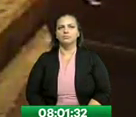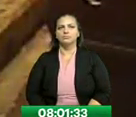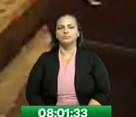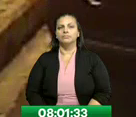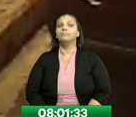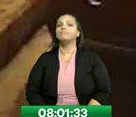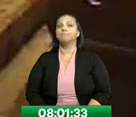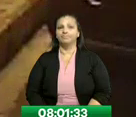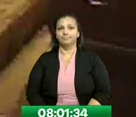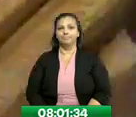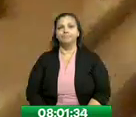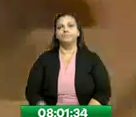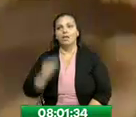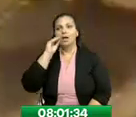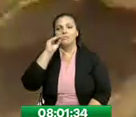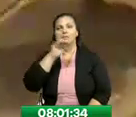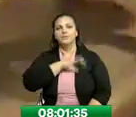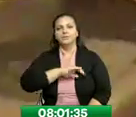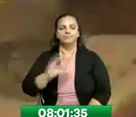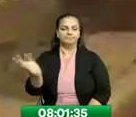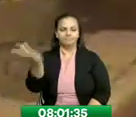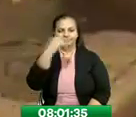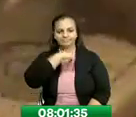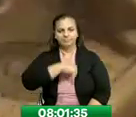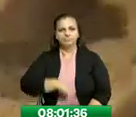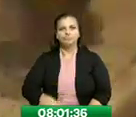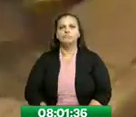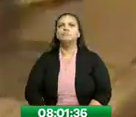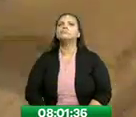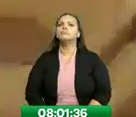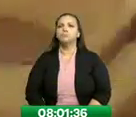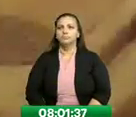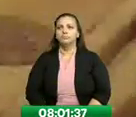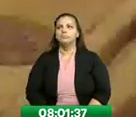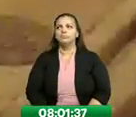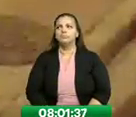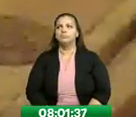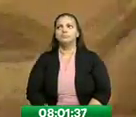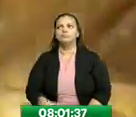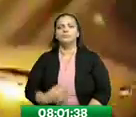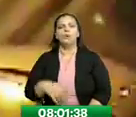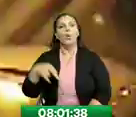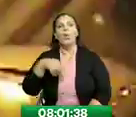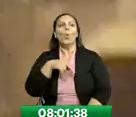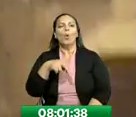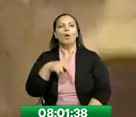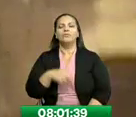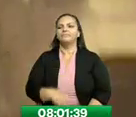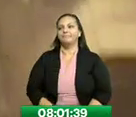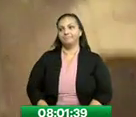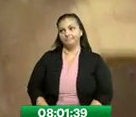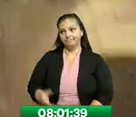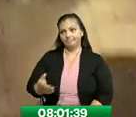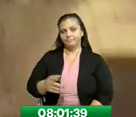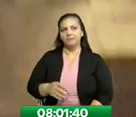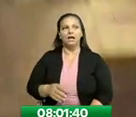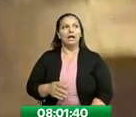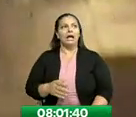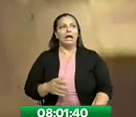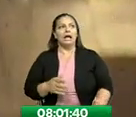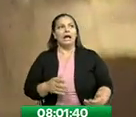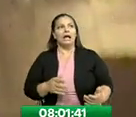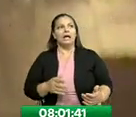De inmediato dieron aviso a la Policía Nacional y los uniformados lograron interceptar al sospechoso a una cuadra